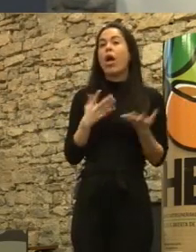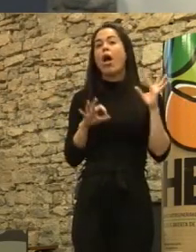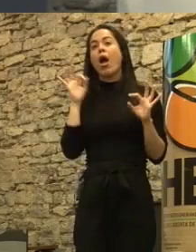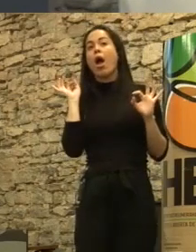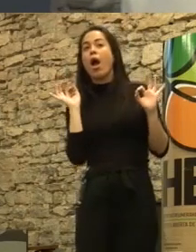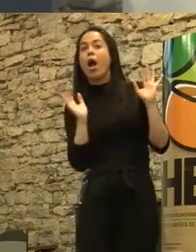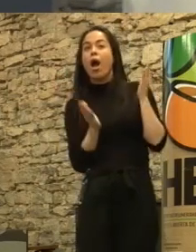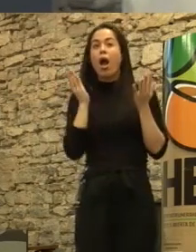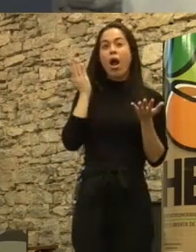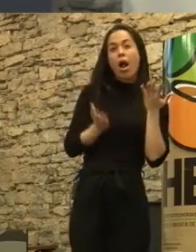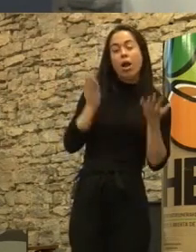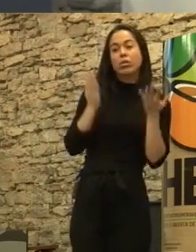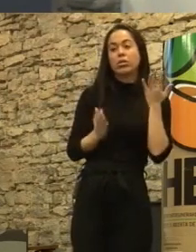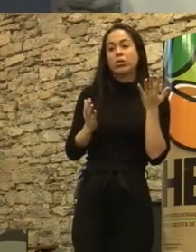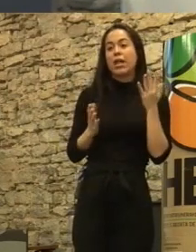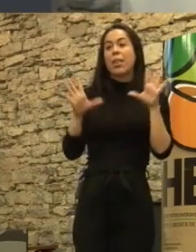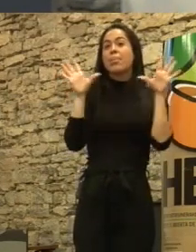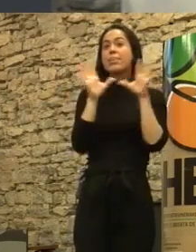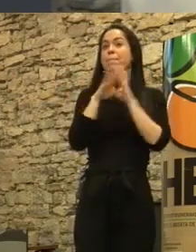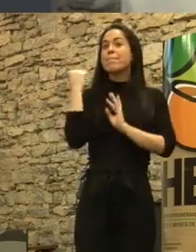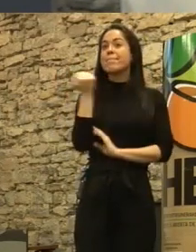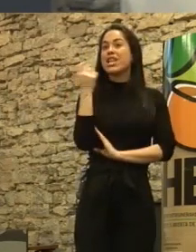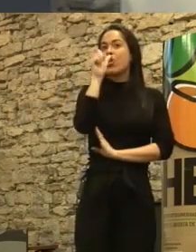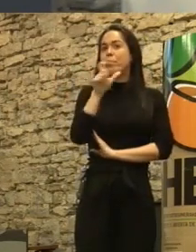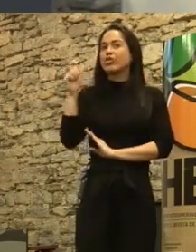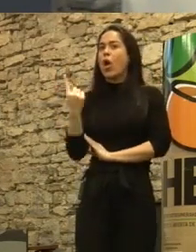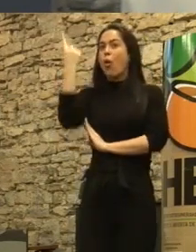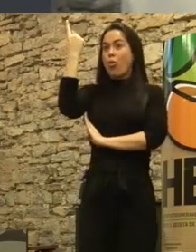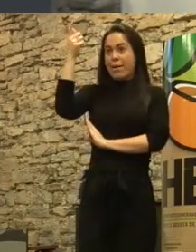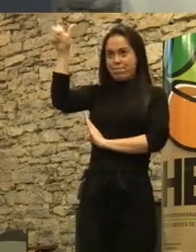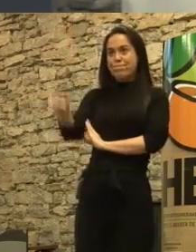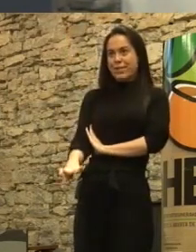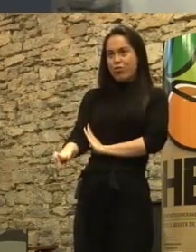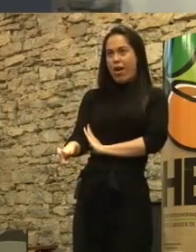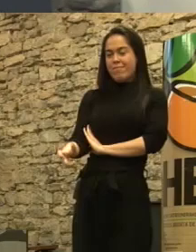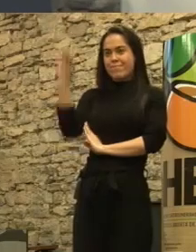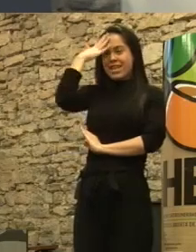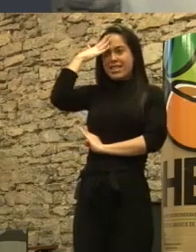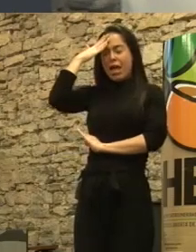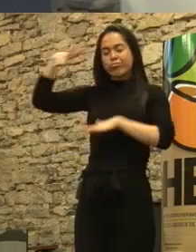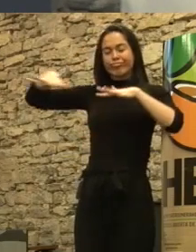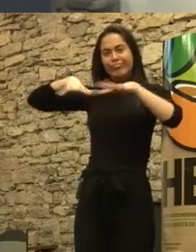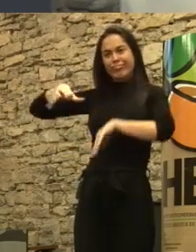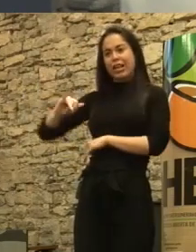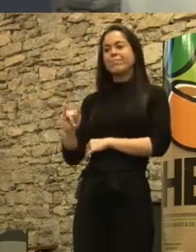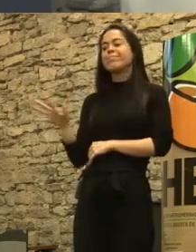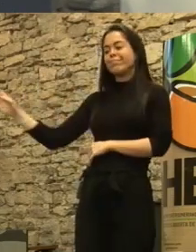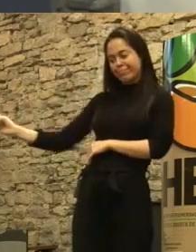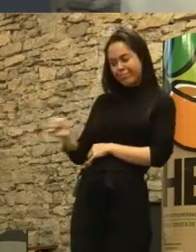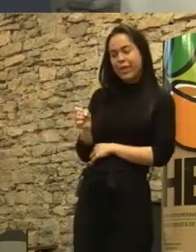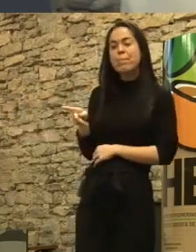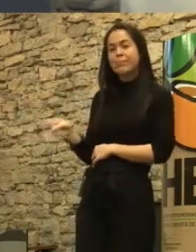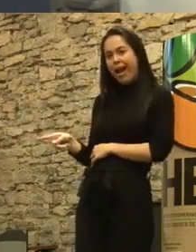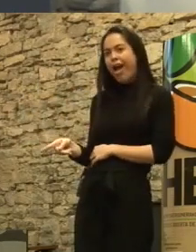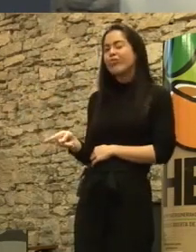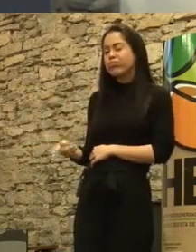al año cada 10 millones de personas. Pero aquellos son los que luego marcan la diferencia. Y muchos